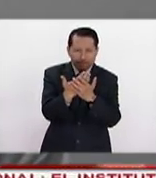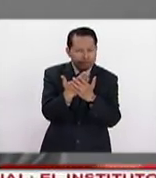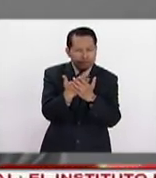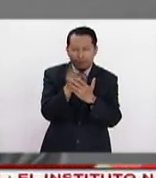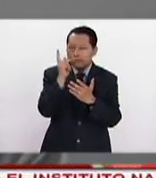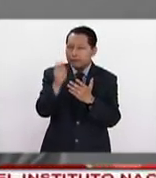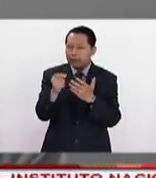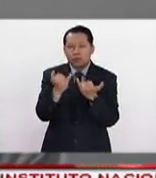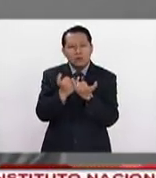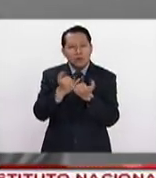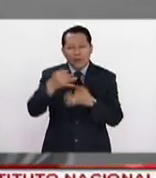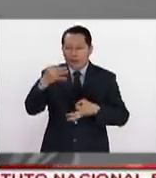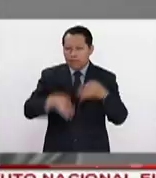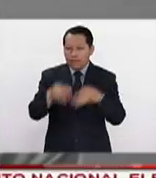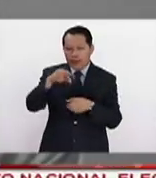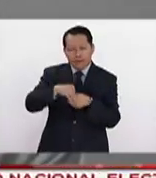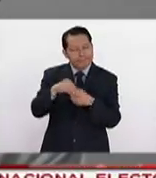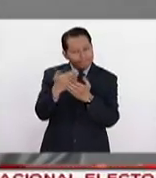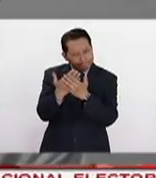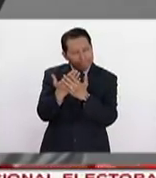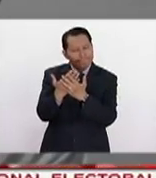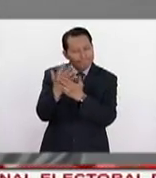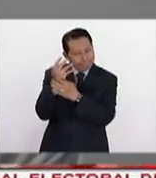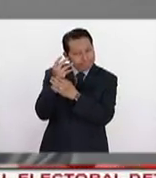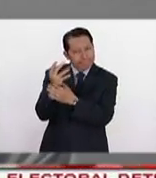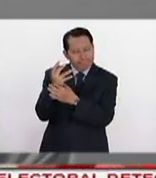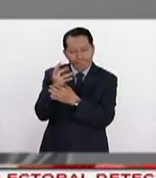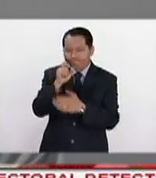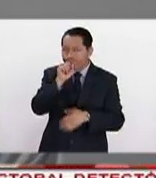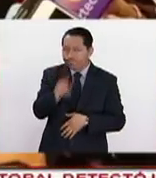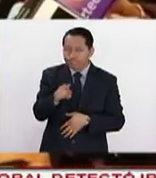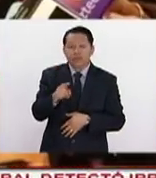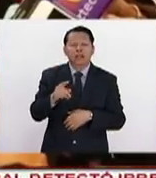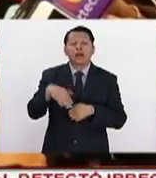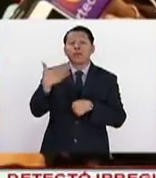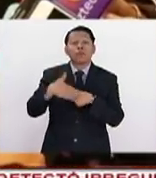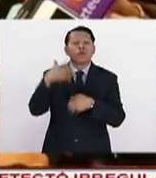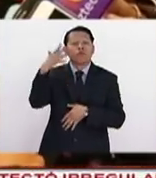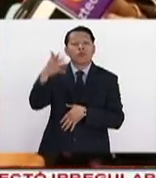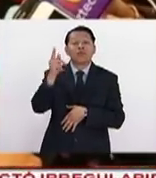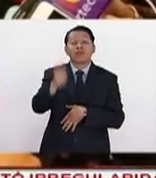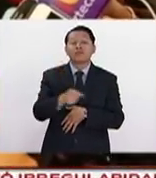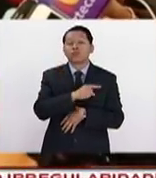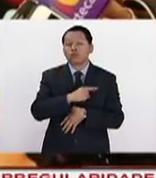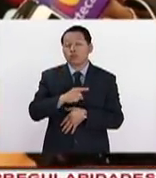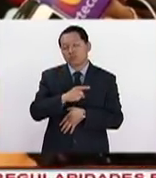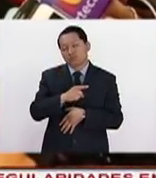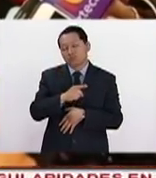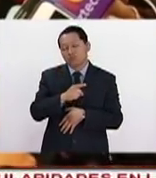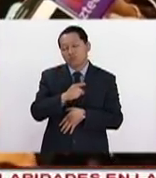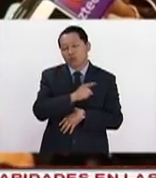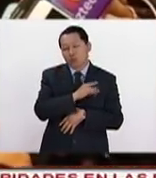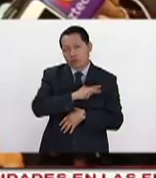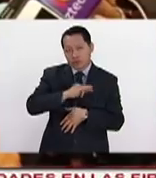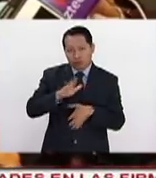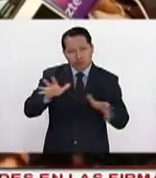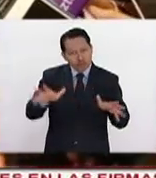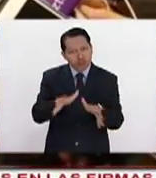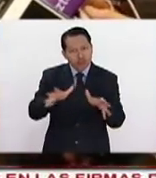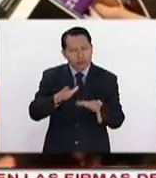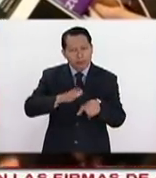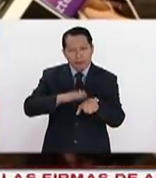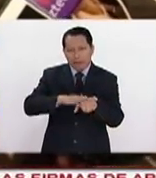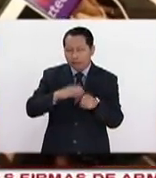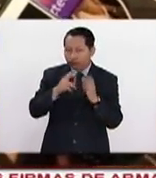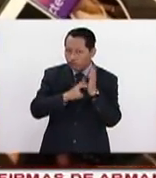la postura del Tribunal Electoral. Dijo que en el futuro se debe analizar si es necesario impulsar una reforma para garantizar